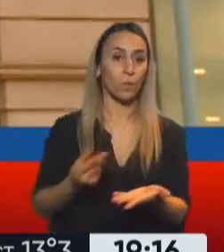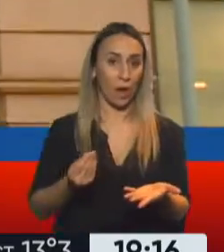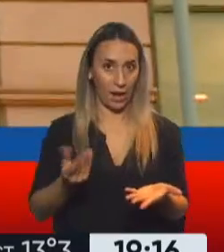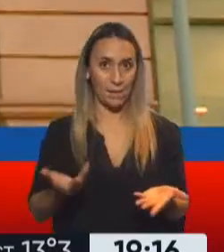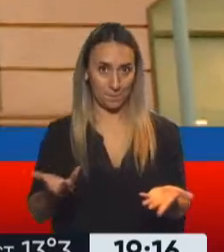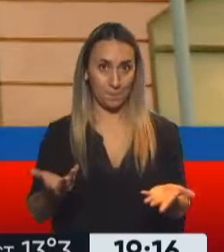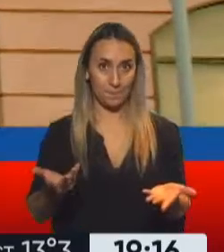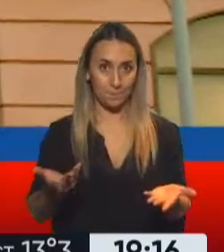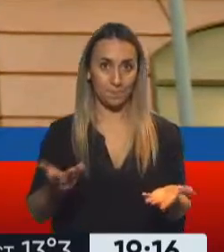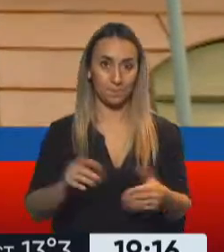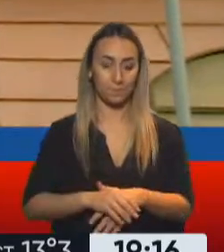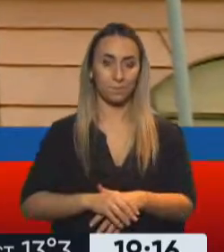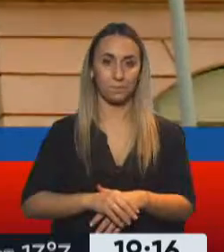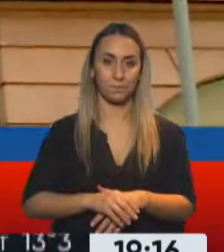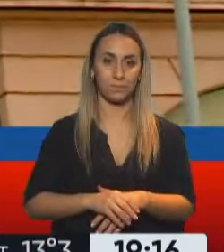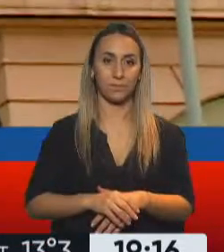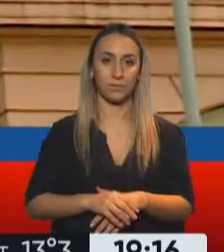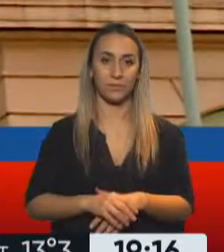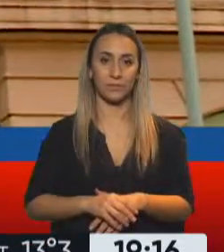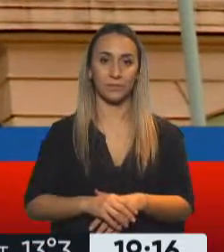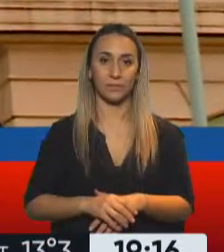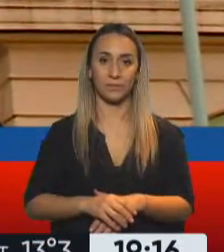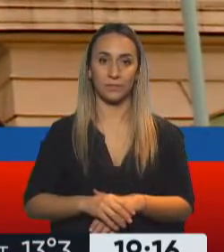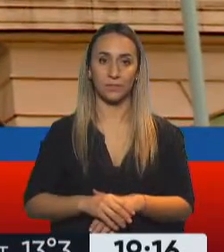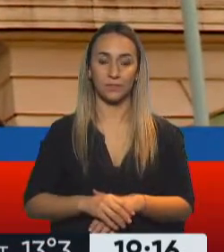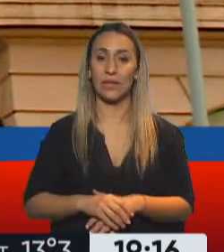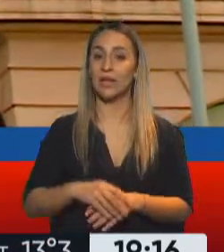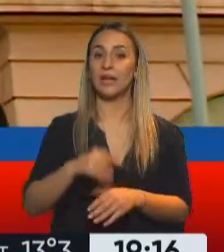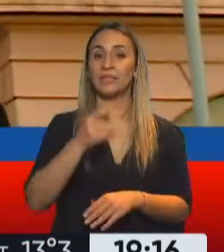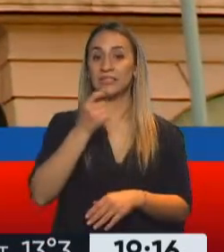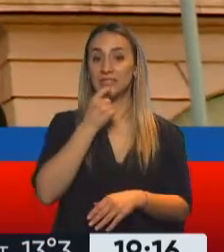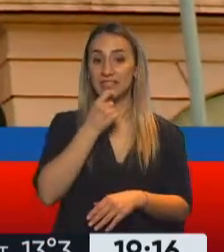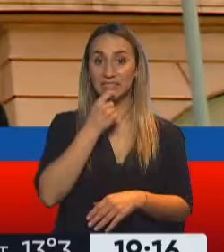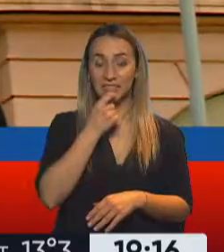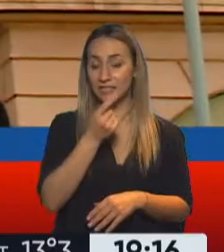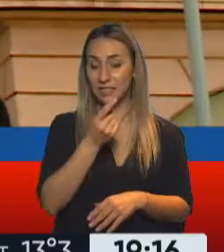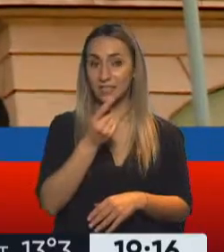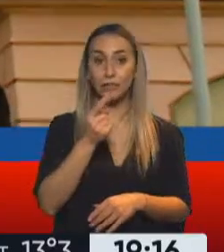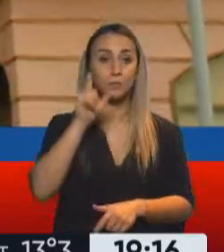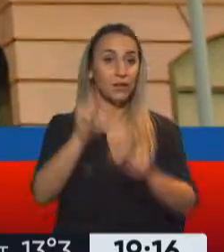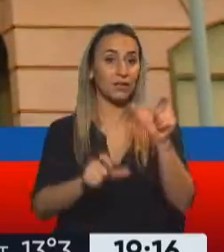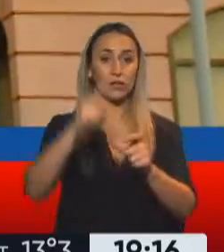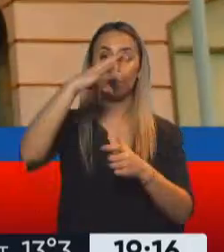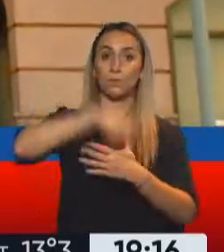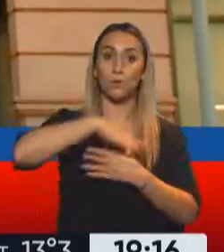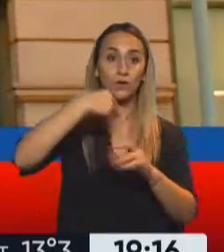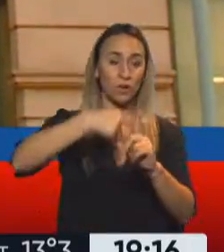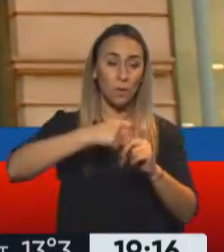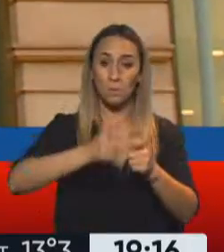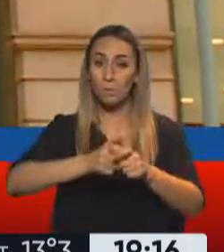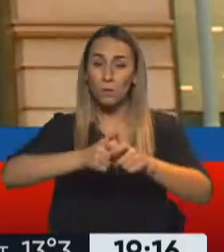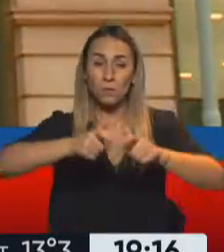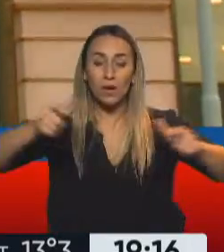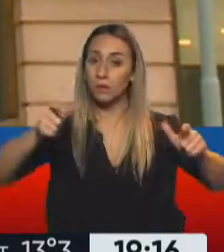En principio, si no llega a haber una cantidad importante de infectados